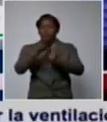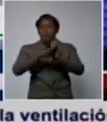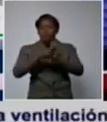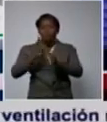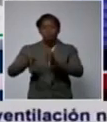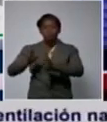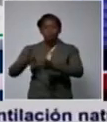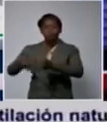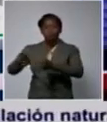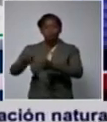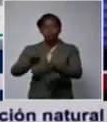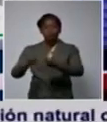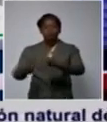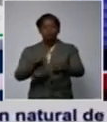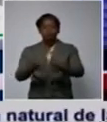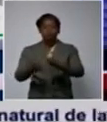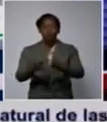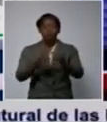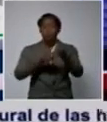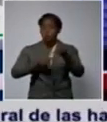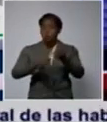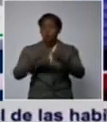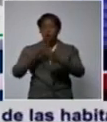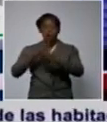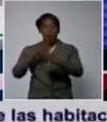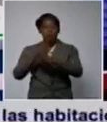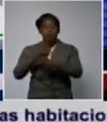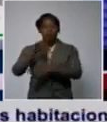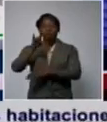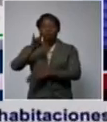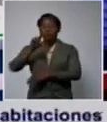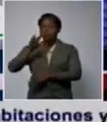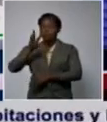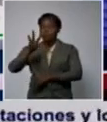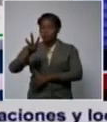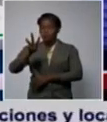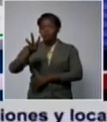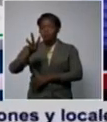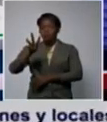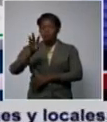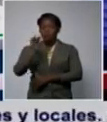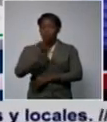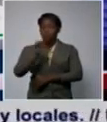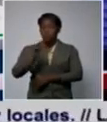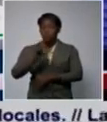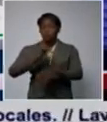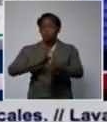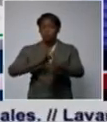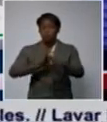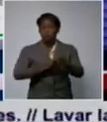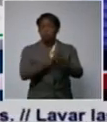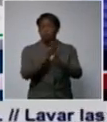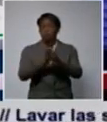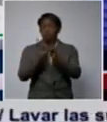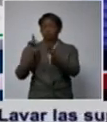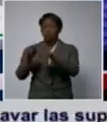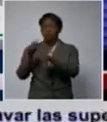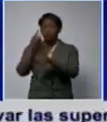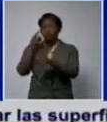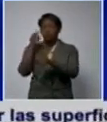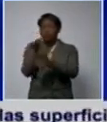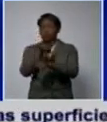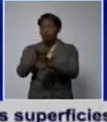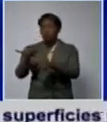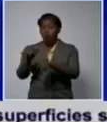de la pandemia. Hoy Santiago de Cuba con 93 casos autóctonos, es una alta transmisión, altas son las cifras en